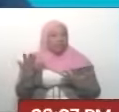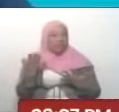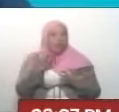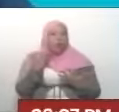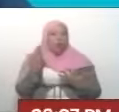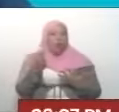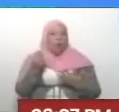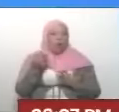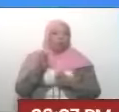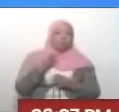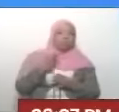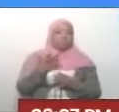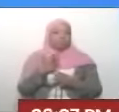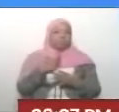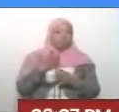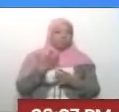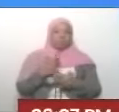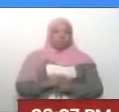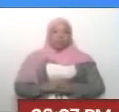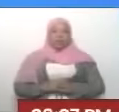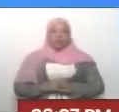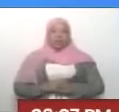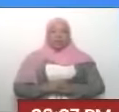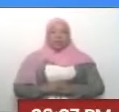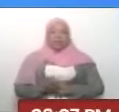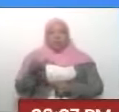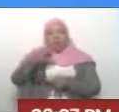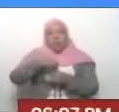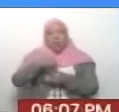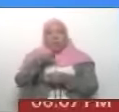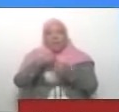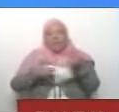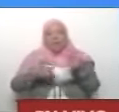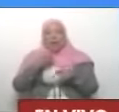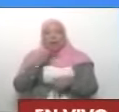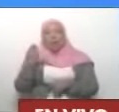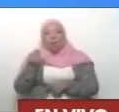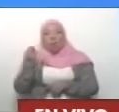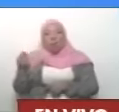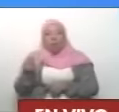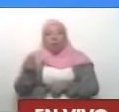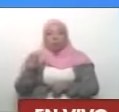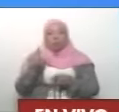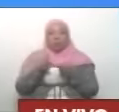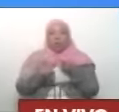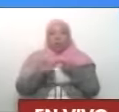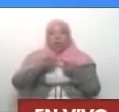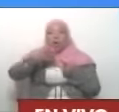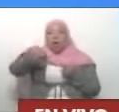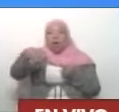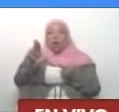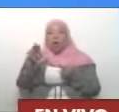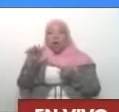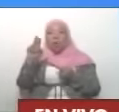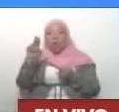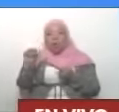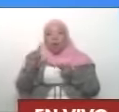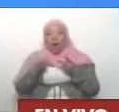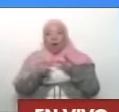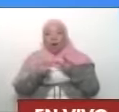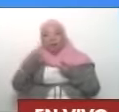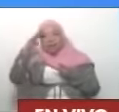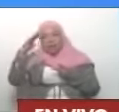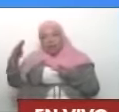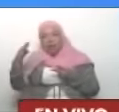joven intermedia, ¿verdad? Intermedia joven, Alejandro López, Juan Romero. Saludos,